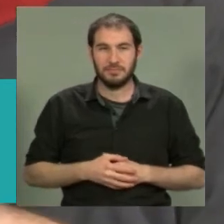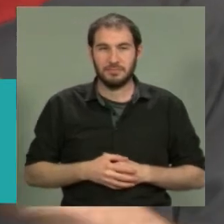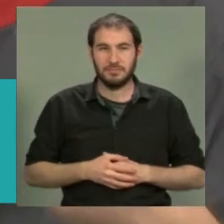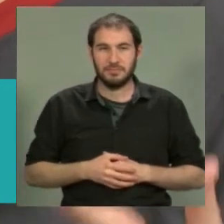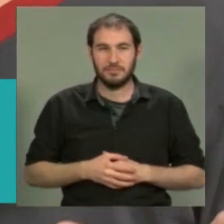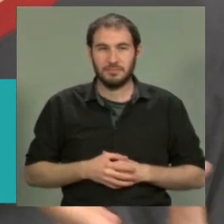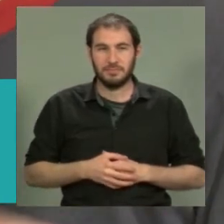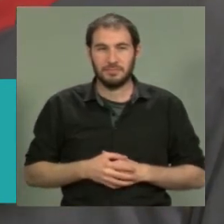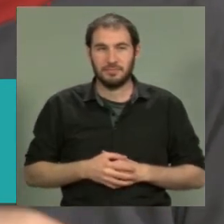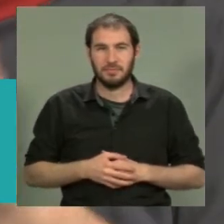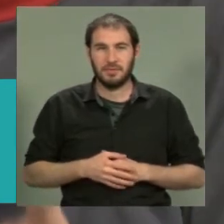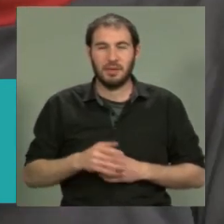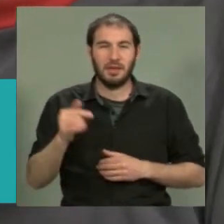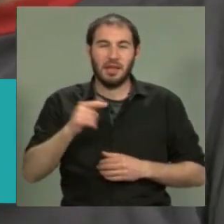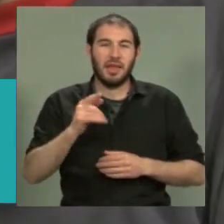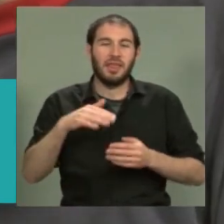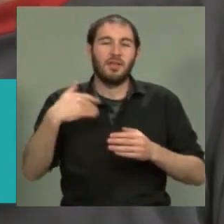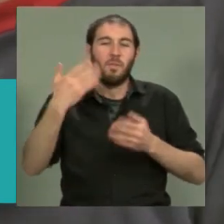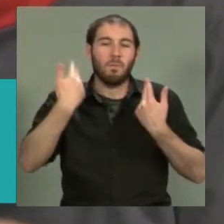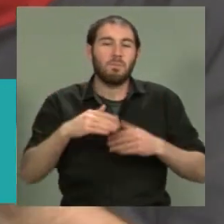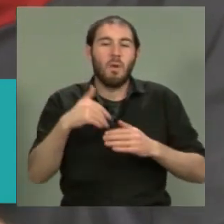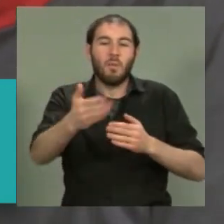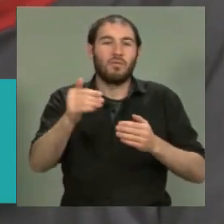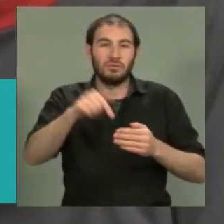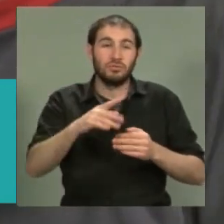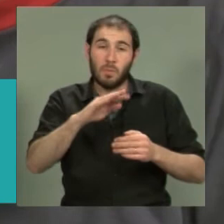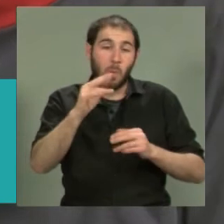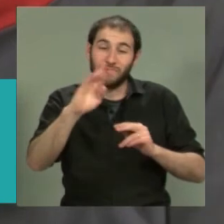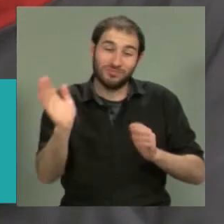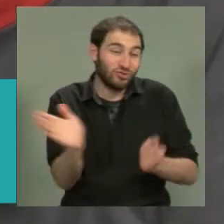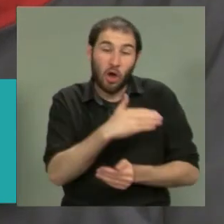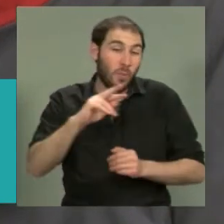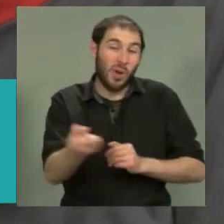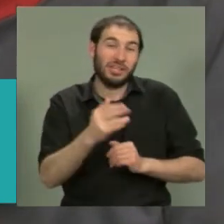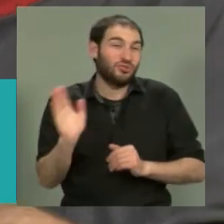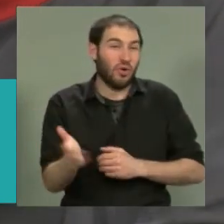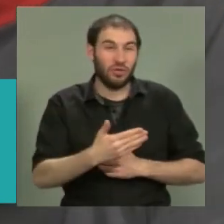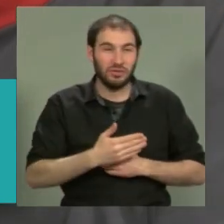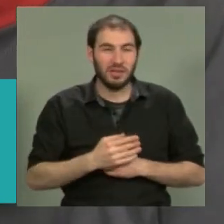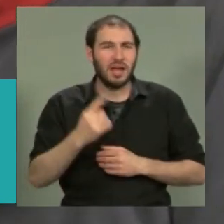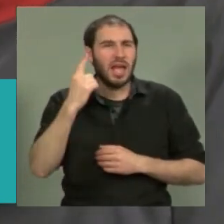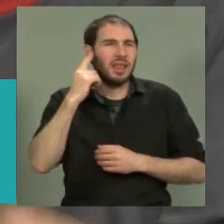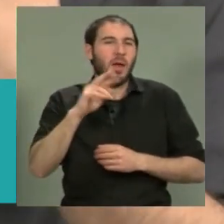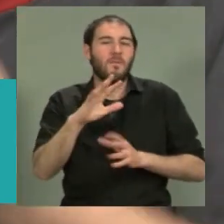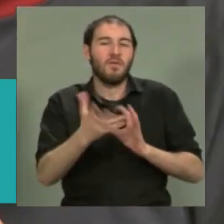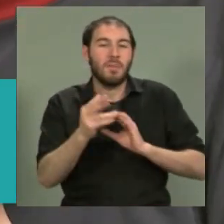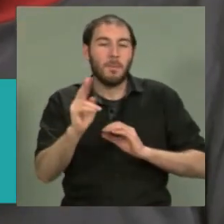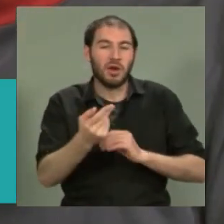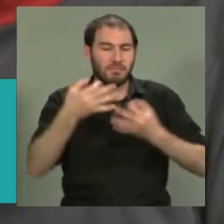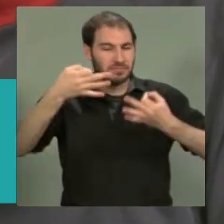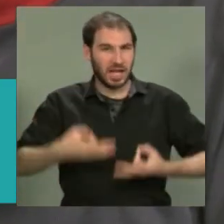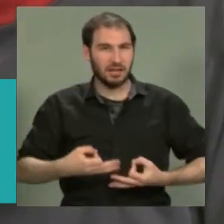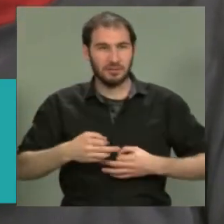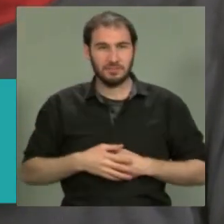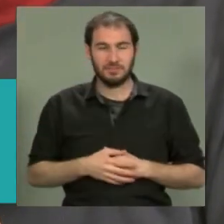un destino biológico. Todos morimos, la idea es que ese morir sea con dignidad y